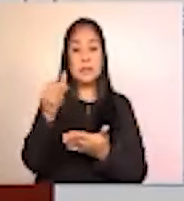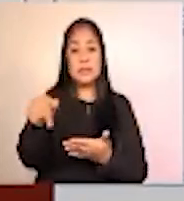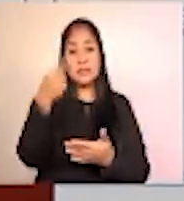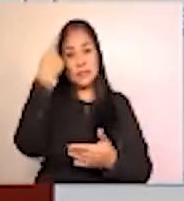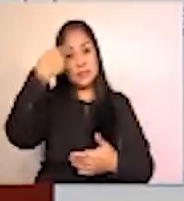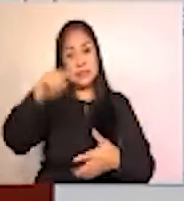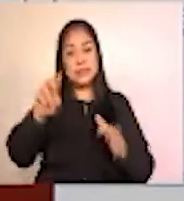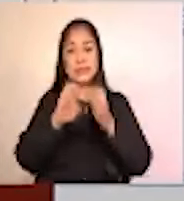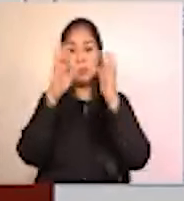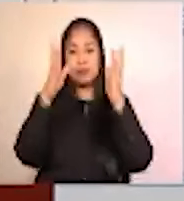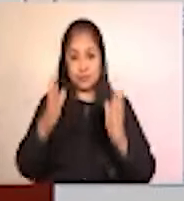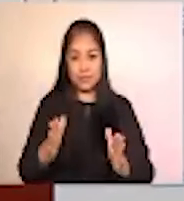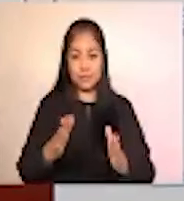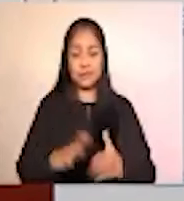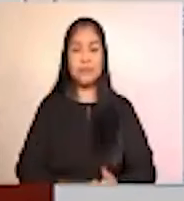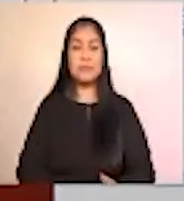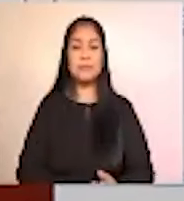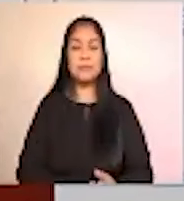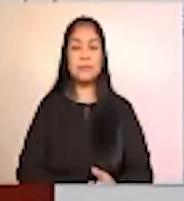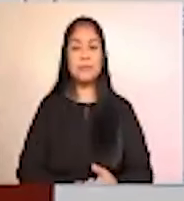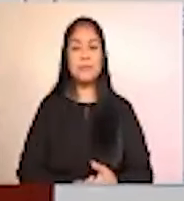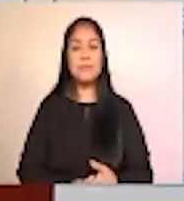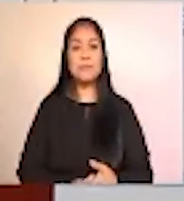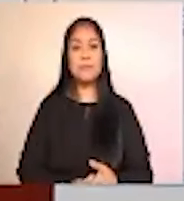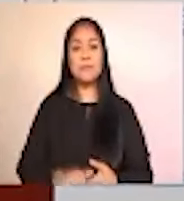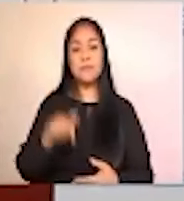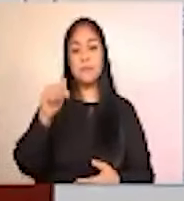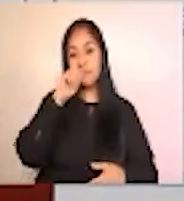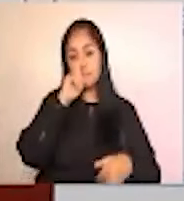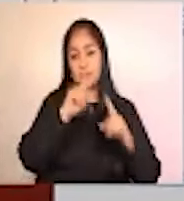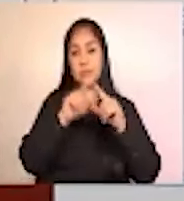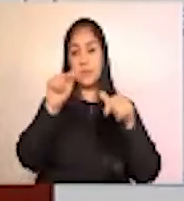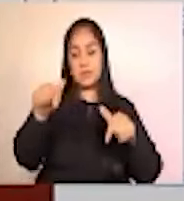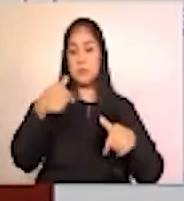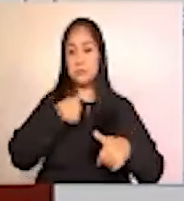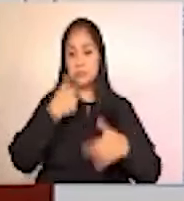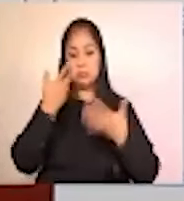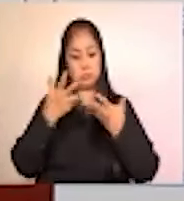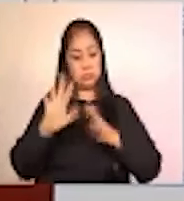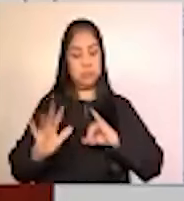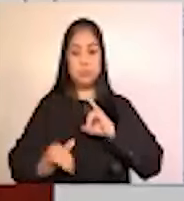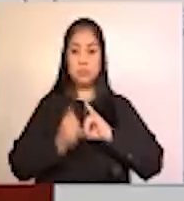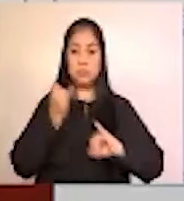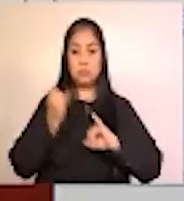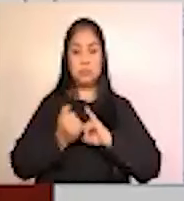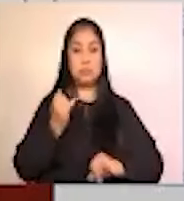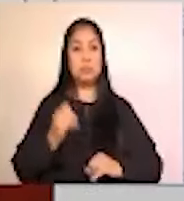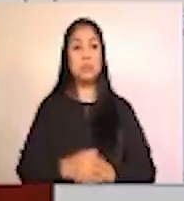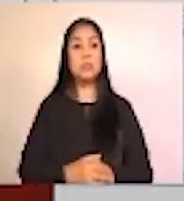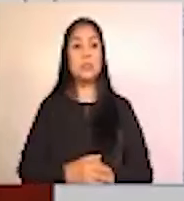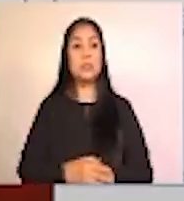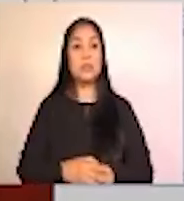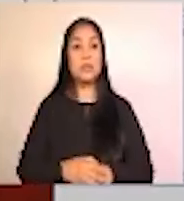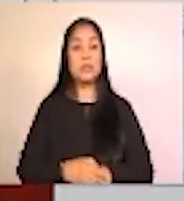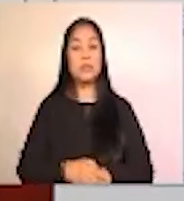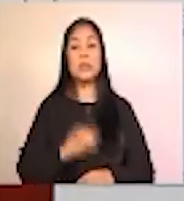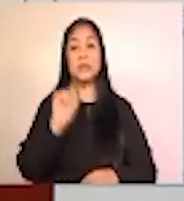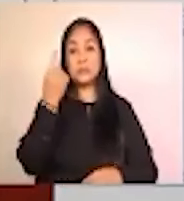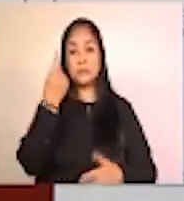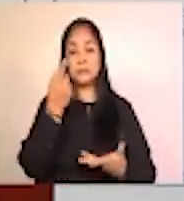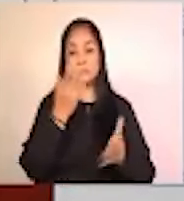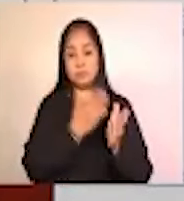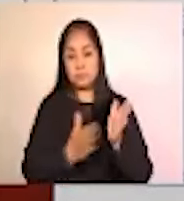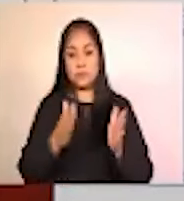Periodista. Con eso, pues quiero cerrar la primera parte de esta